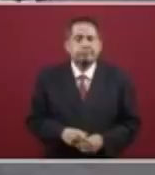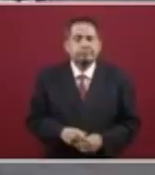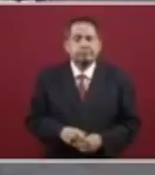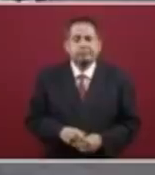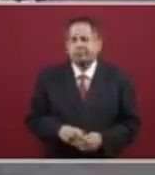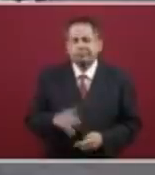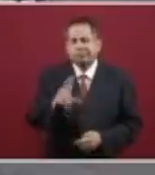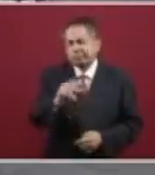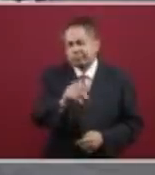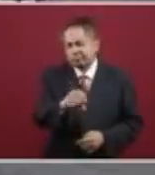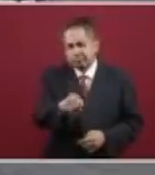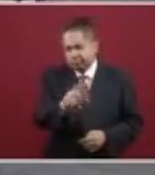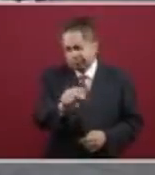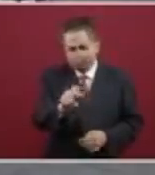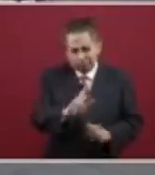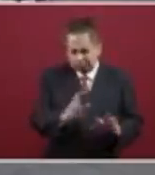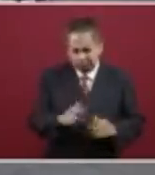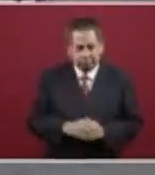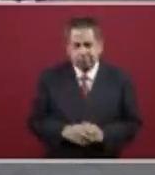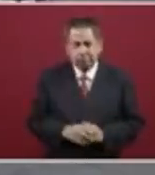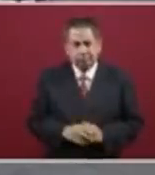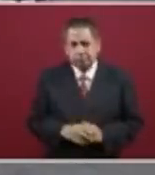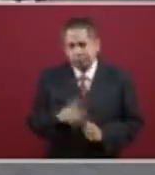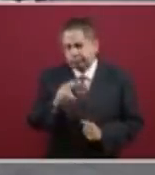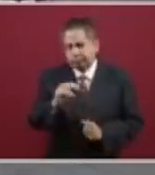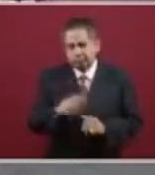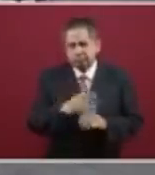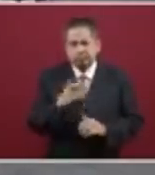No, porque cada